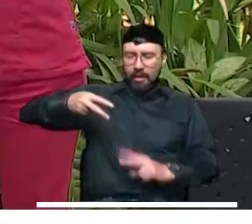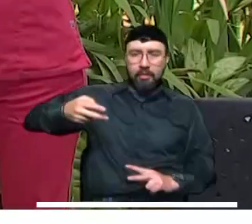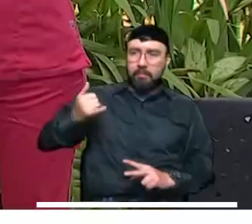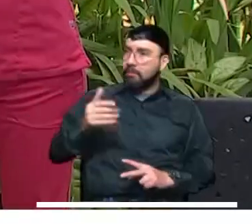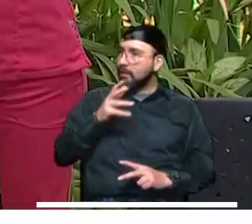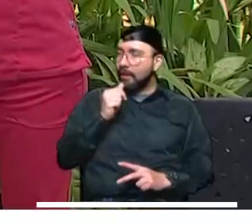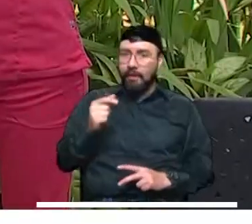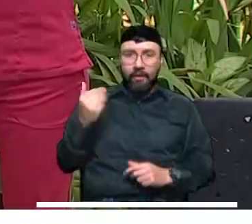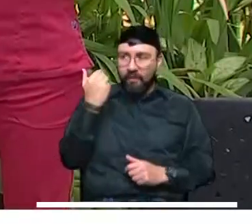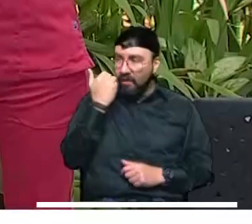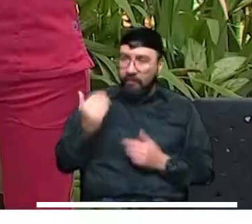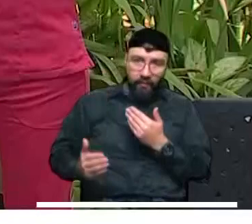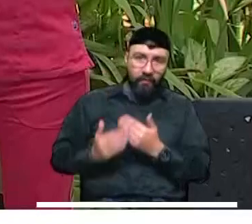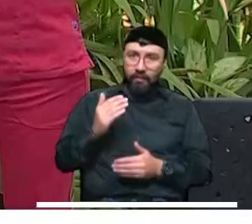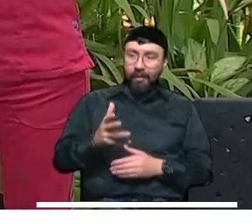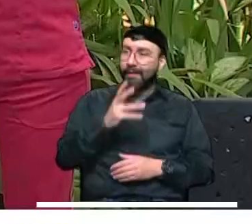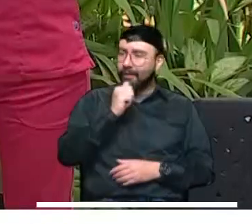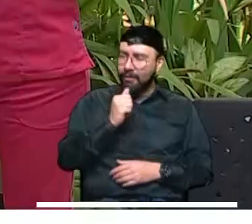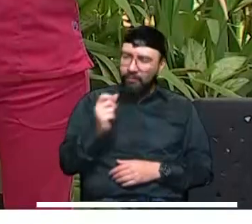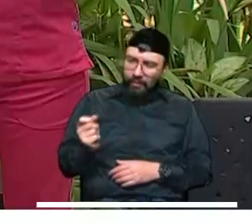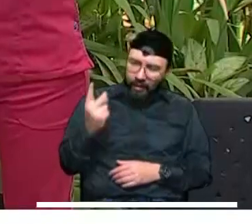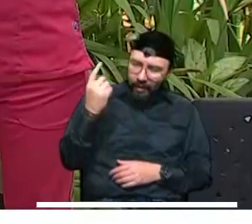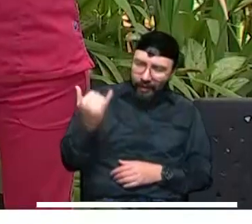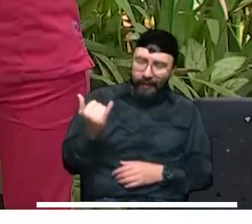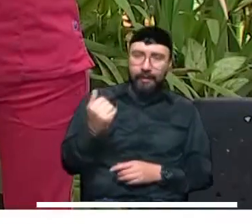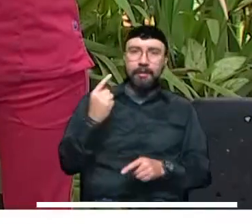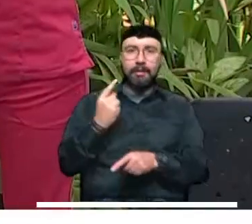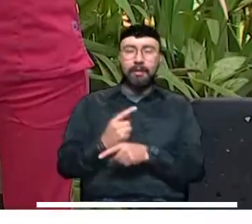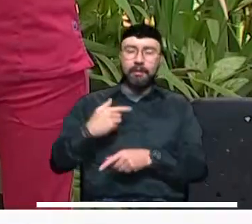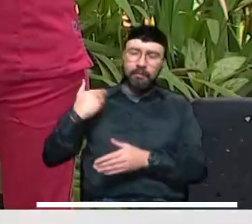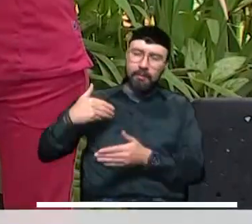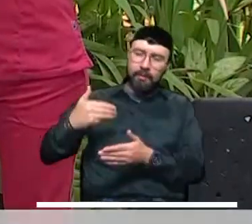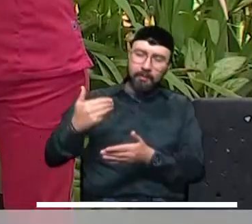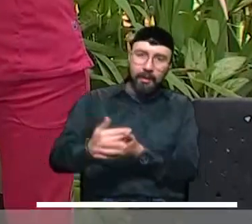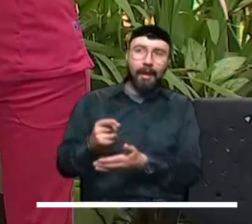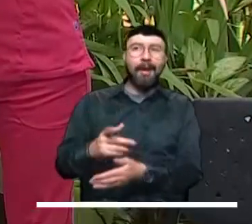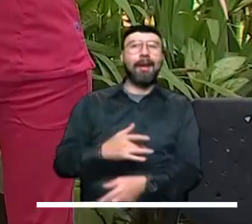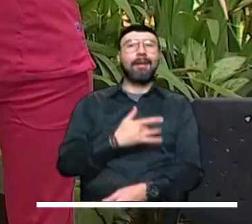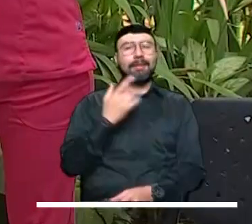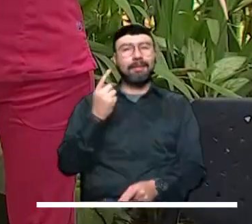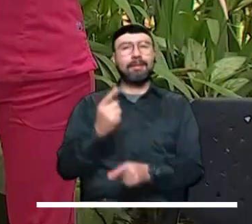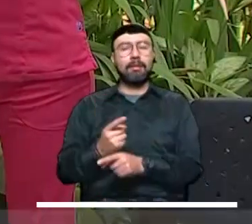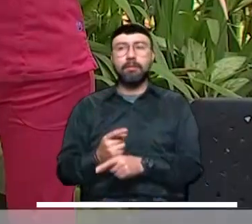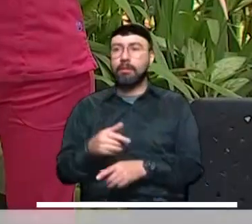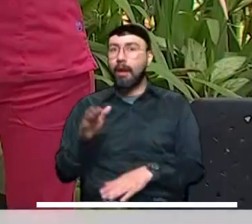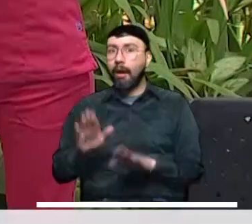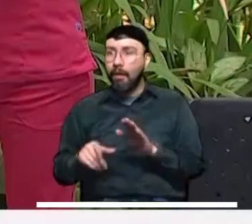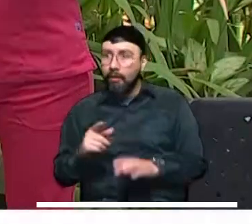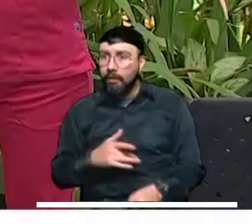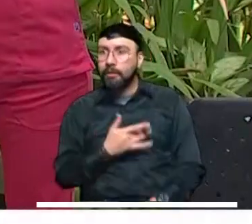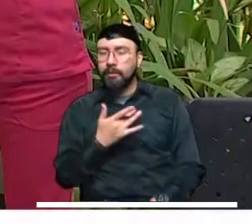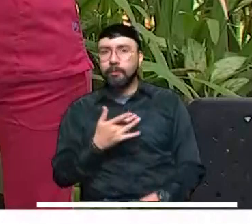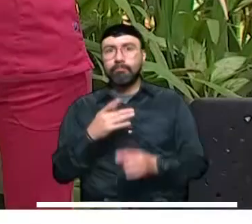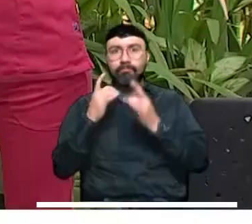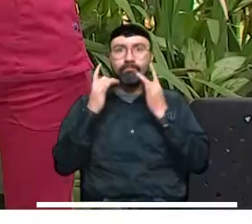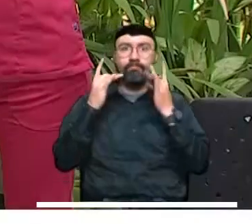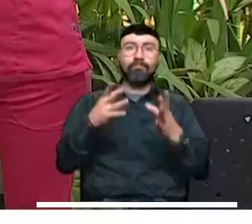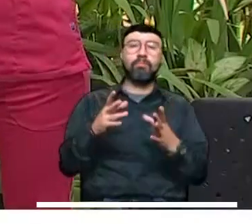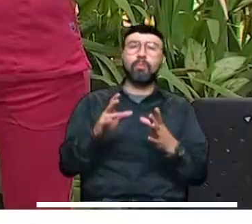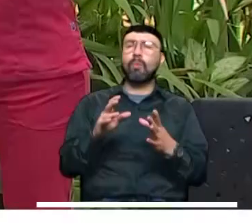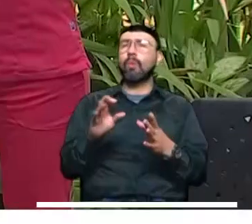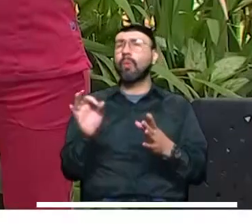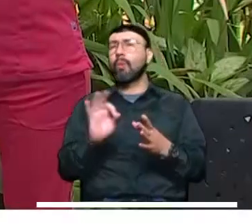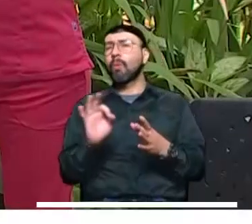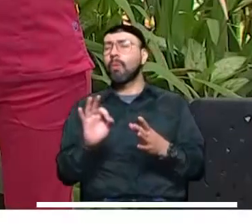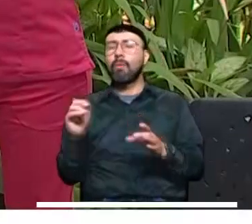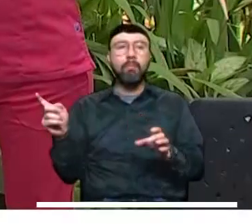enfermen fácilmente, pero esto con el tiempo en algún momento va a presentar síntomas, y a veces los síntomas son muy graves